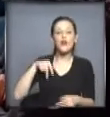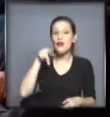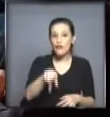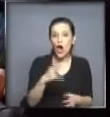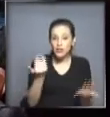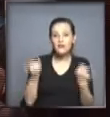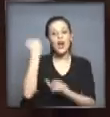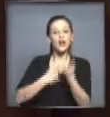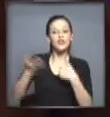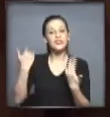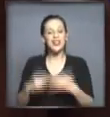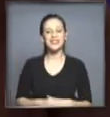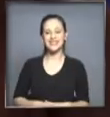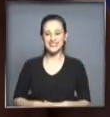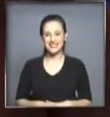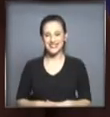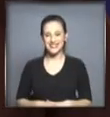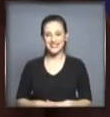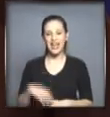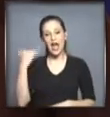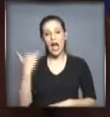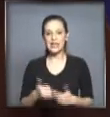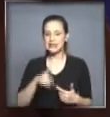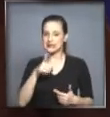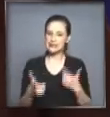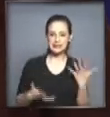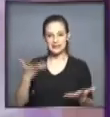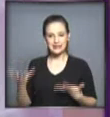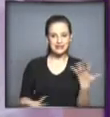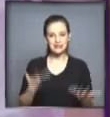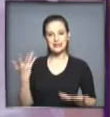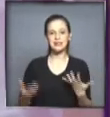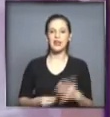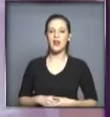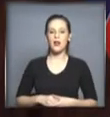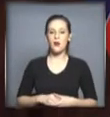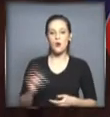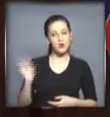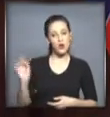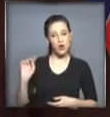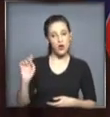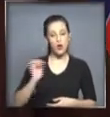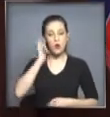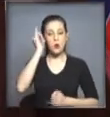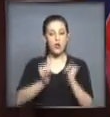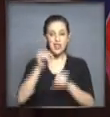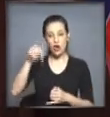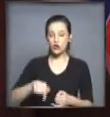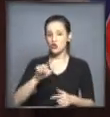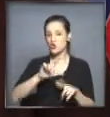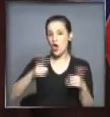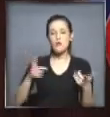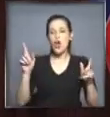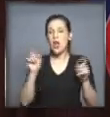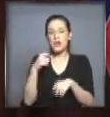vos. Sí. Lo pusimos en un aprieto, me parece. Pero parece que no tiene aprieto. No, como dije hoy, no veo el